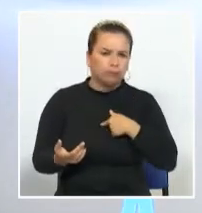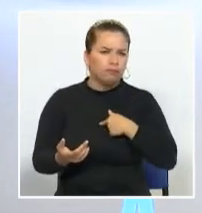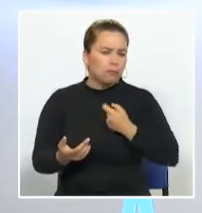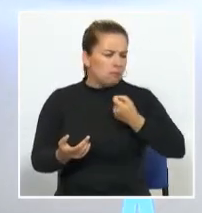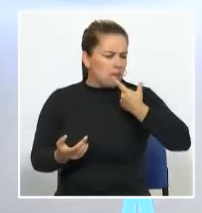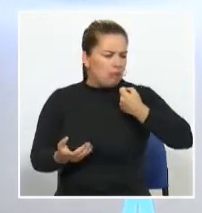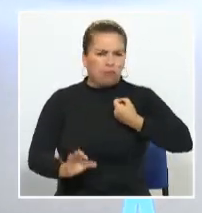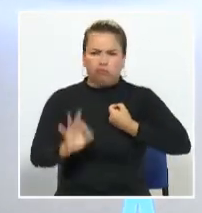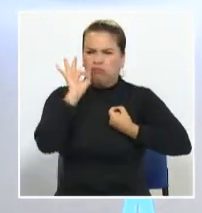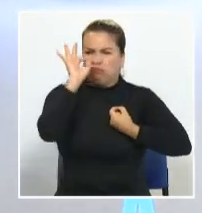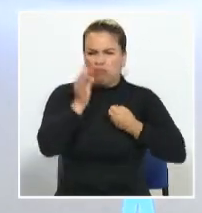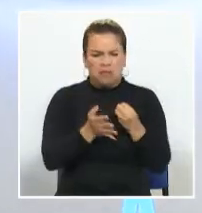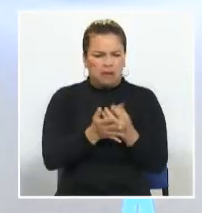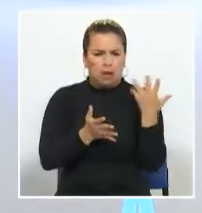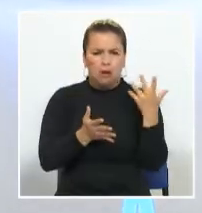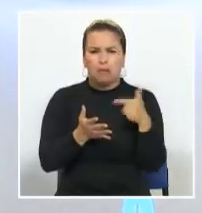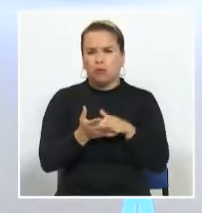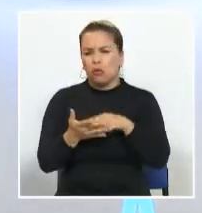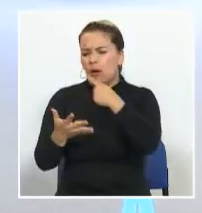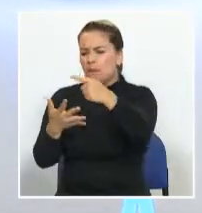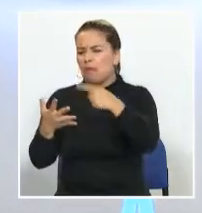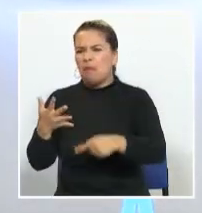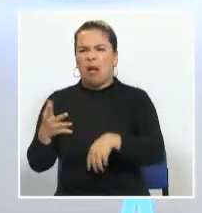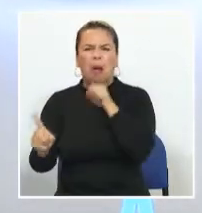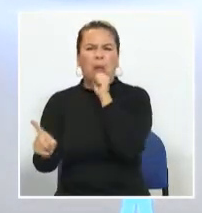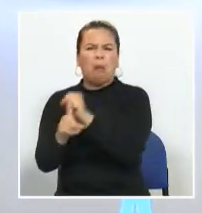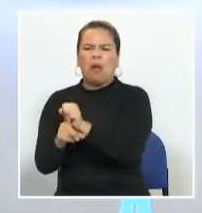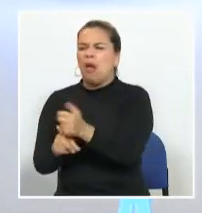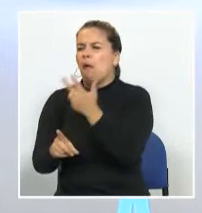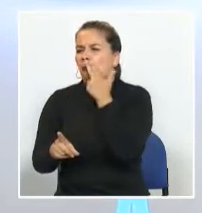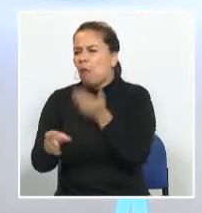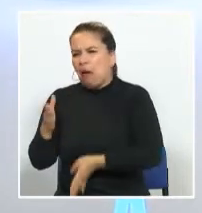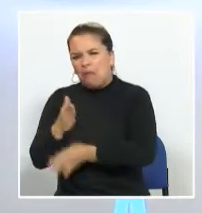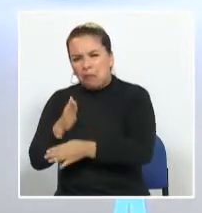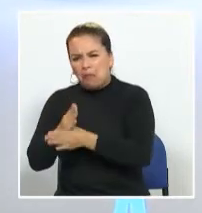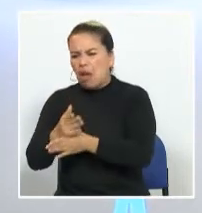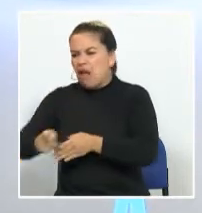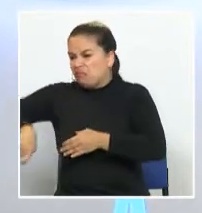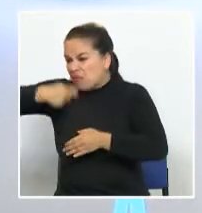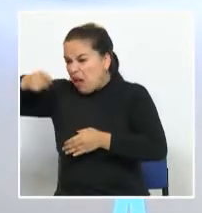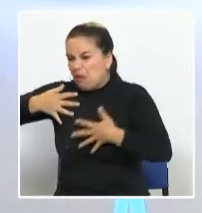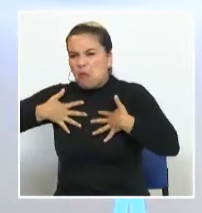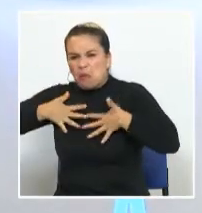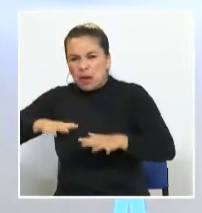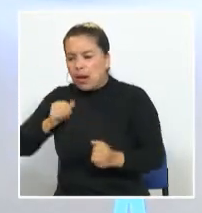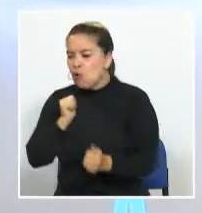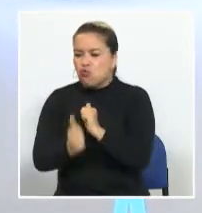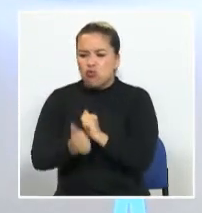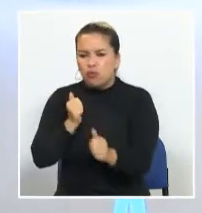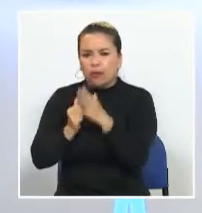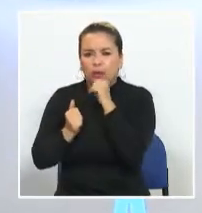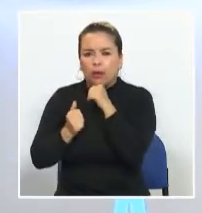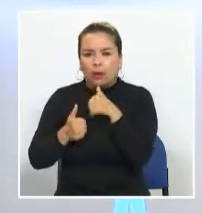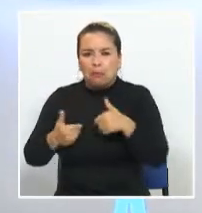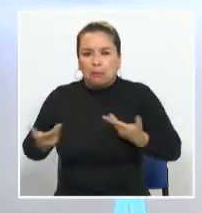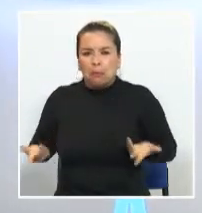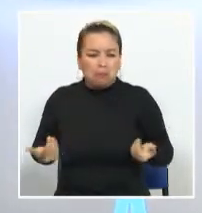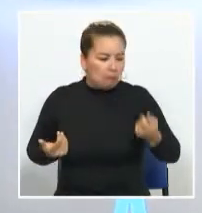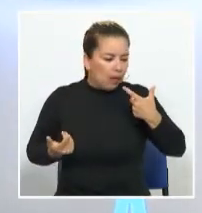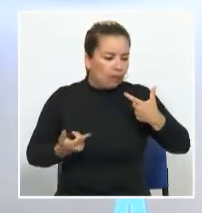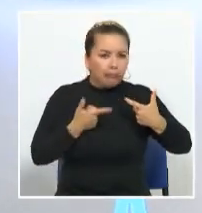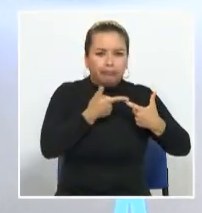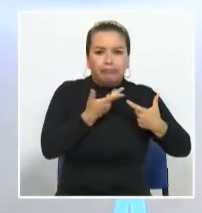medicamentos, pero no hagamos ciertos cambios en nuestros estilos de vida, digamos que estamos dejando incompleto